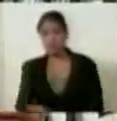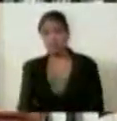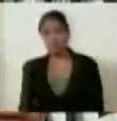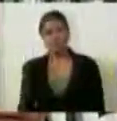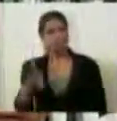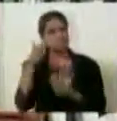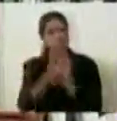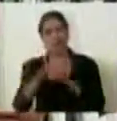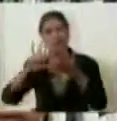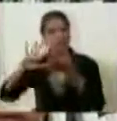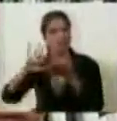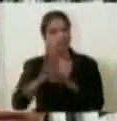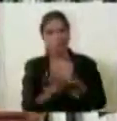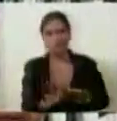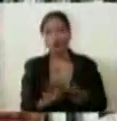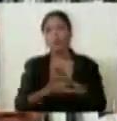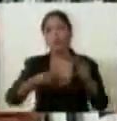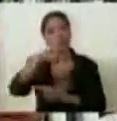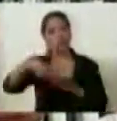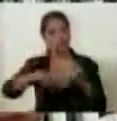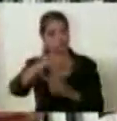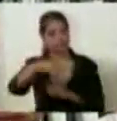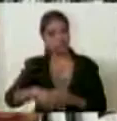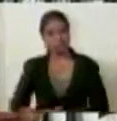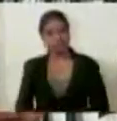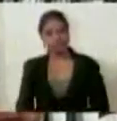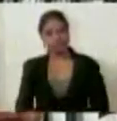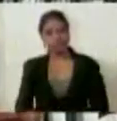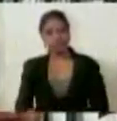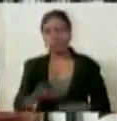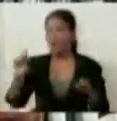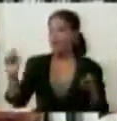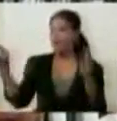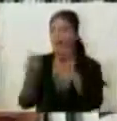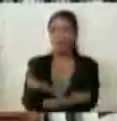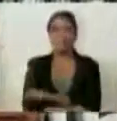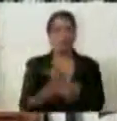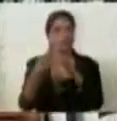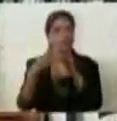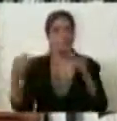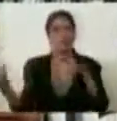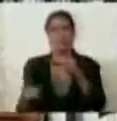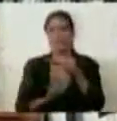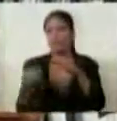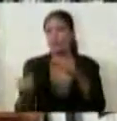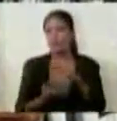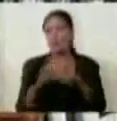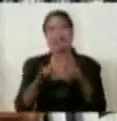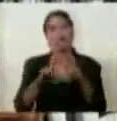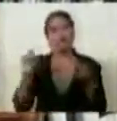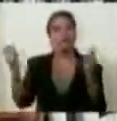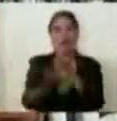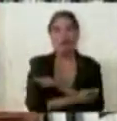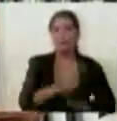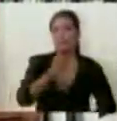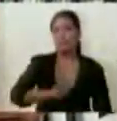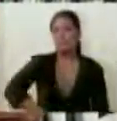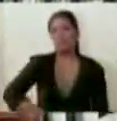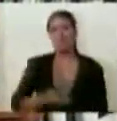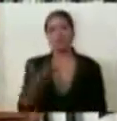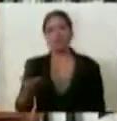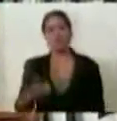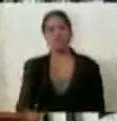para acabar con la revolución, para cambiar a todos los poderes, para cambiar al presidente de la